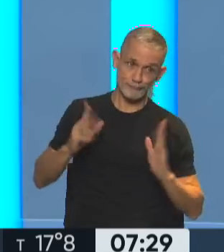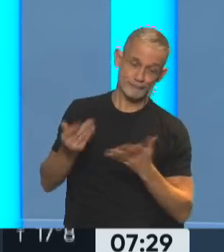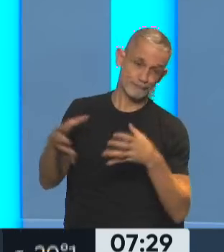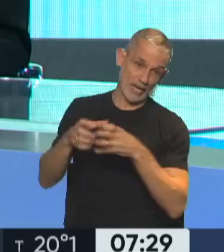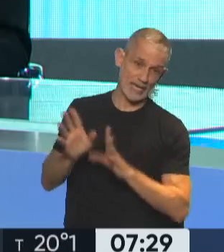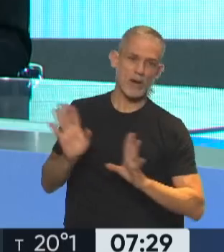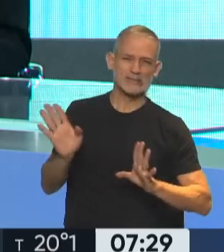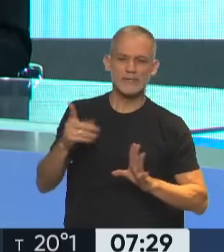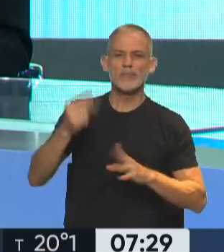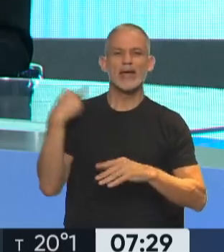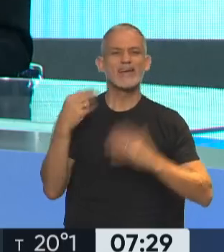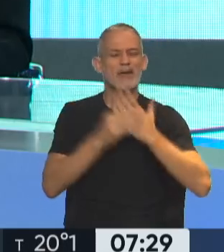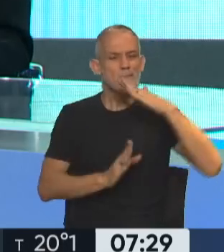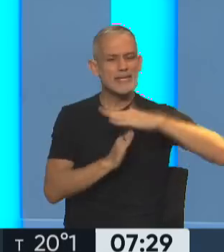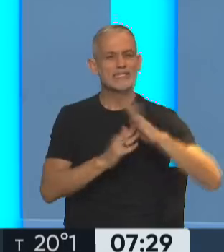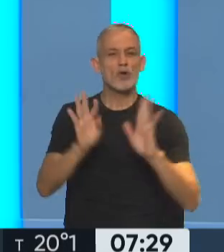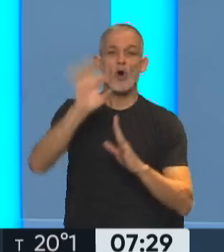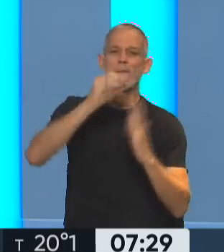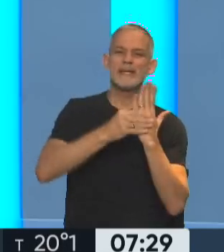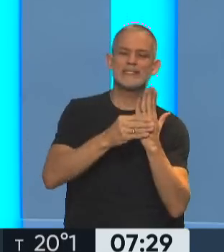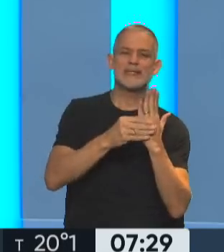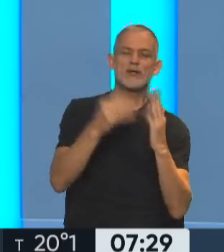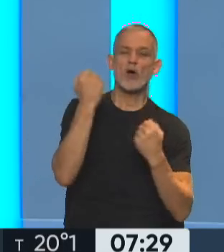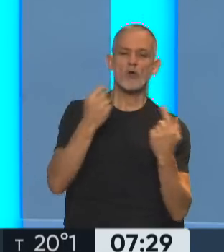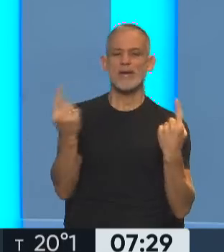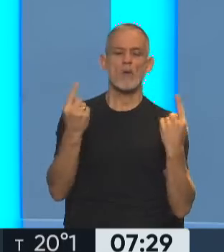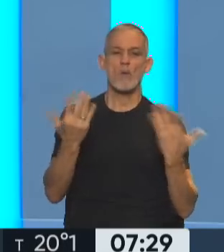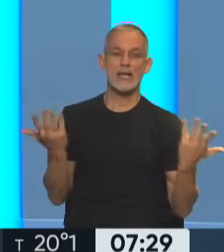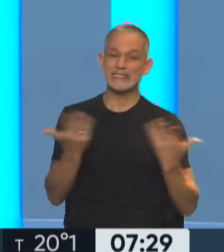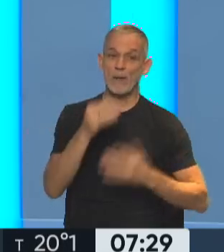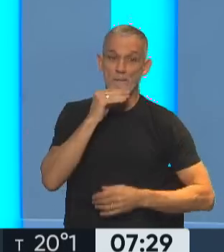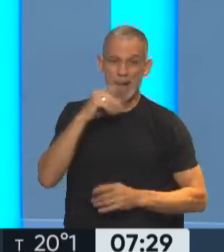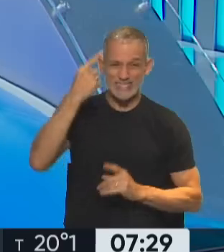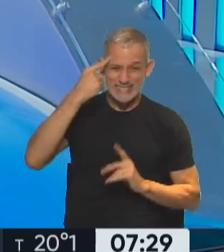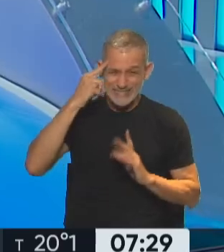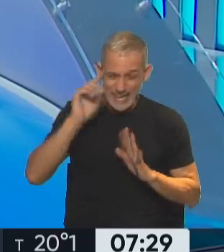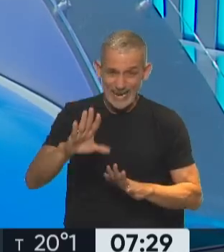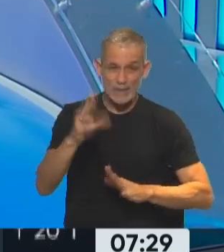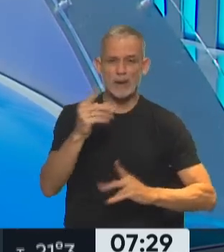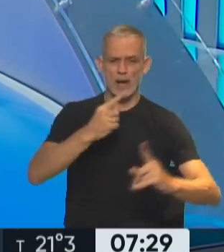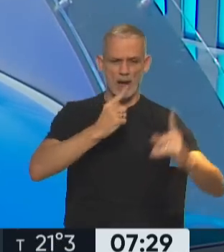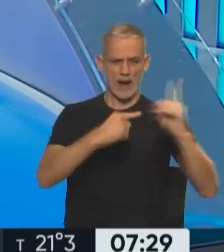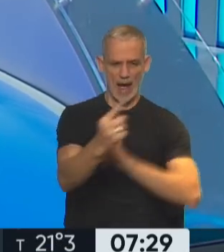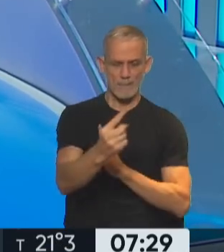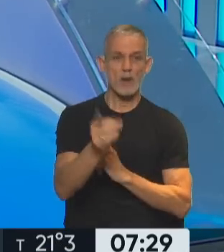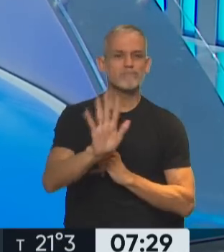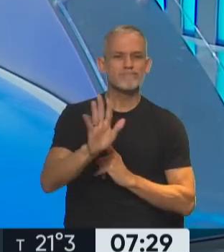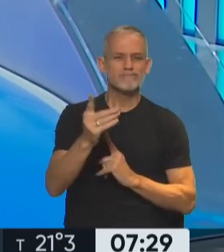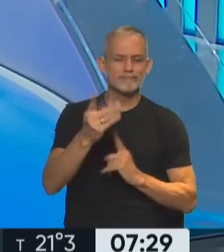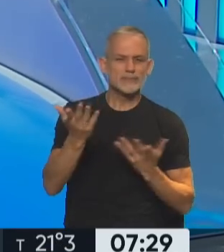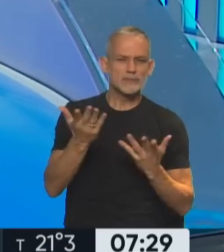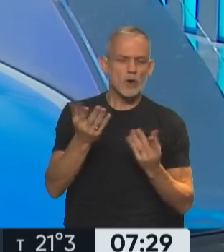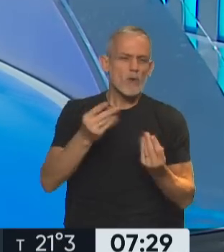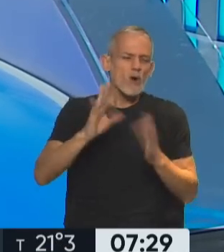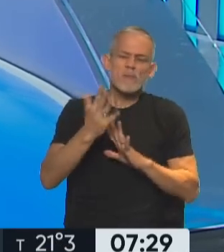que le ofrecieron jefatura de gabinete y Ministerio de Economía, pero lo que cree Sergio Massa, que para realizar un cambio, sobre todo de